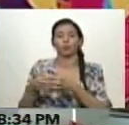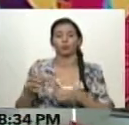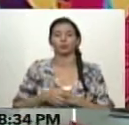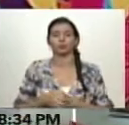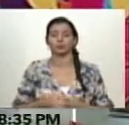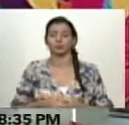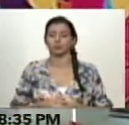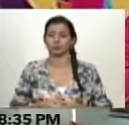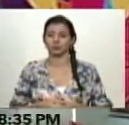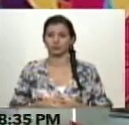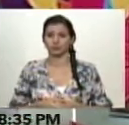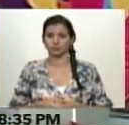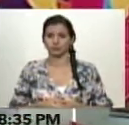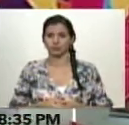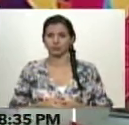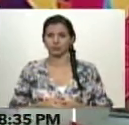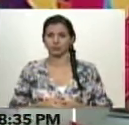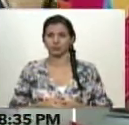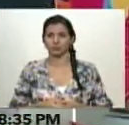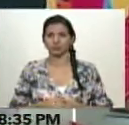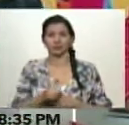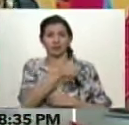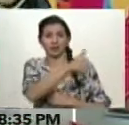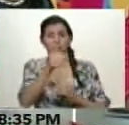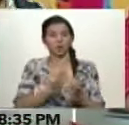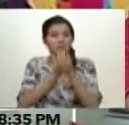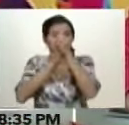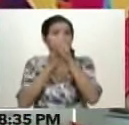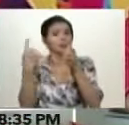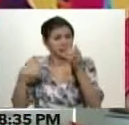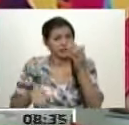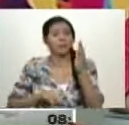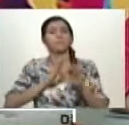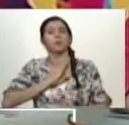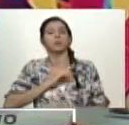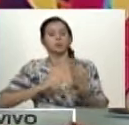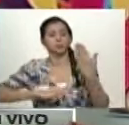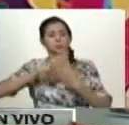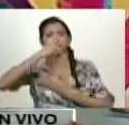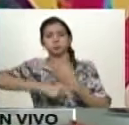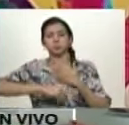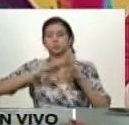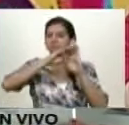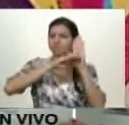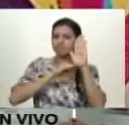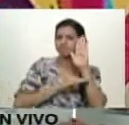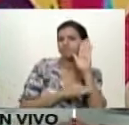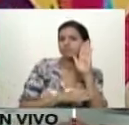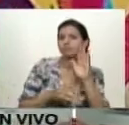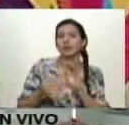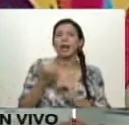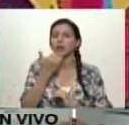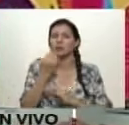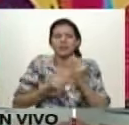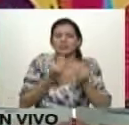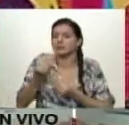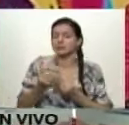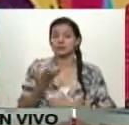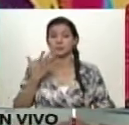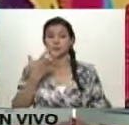cada cuadra, cada dirigente tiene que tener una agenda. Frente a la piratería